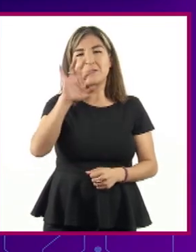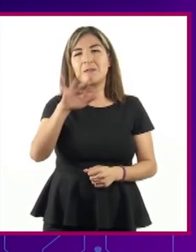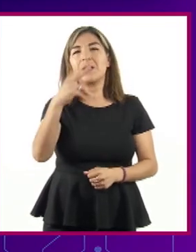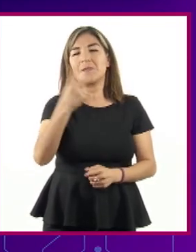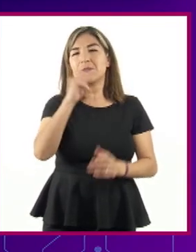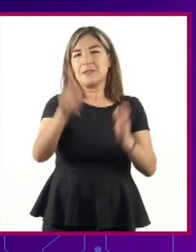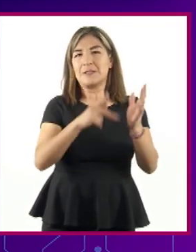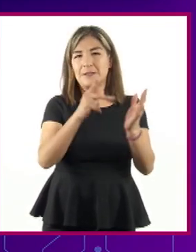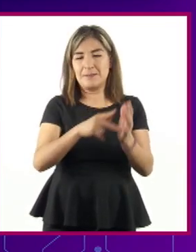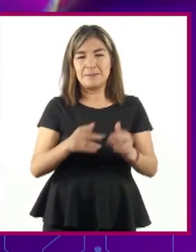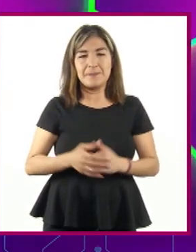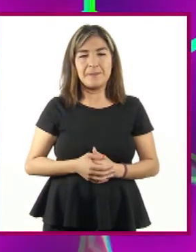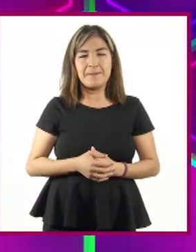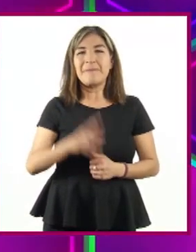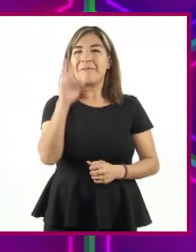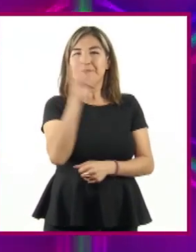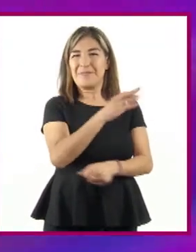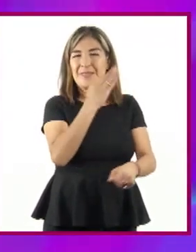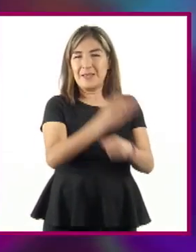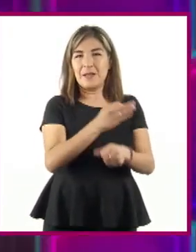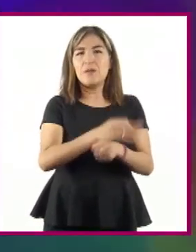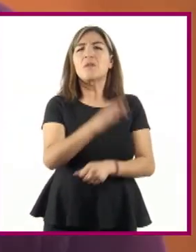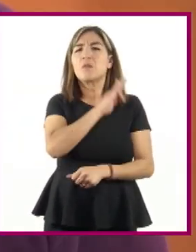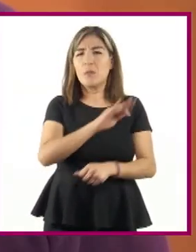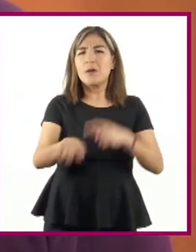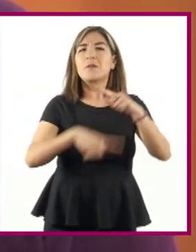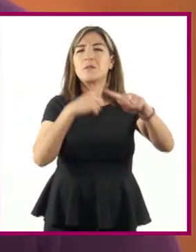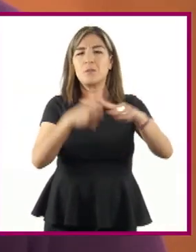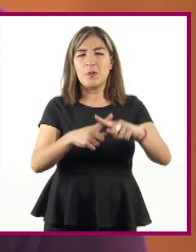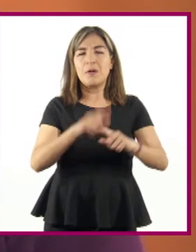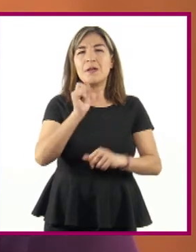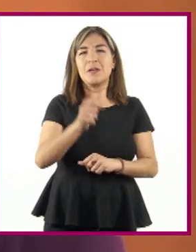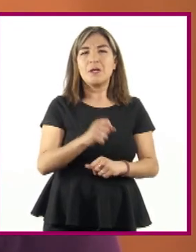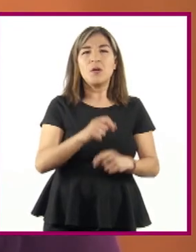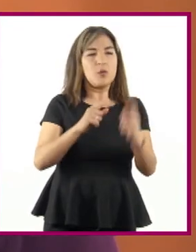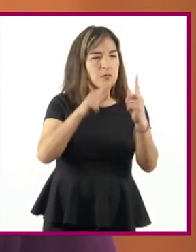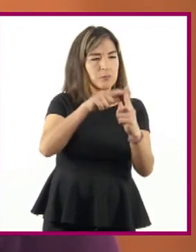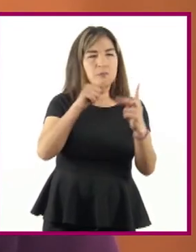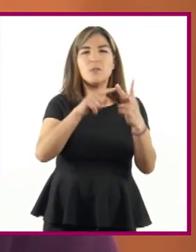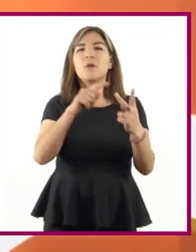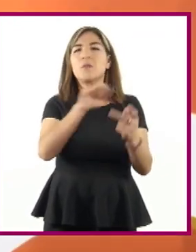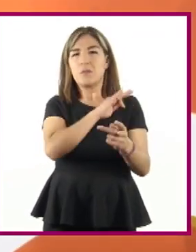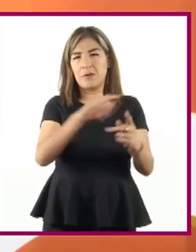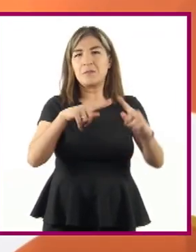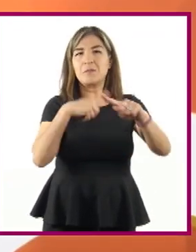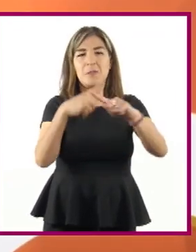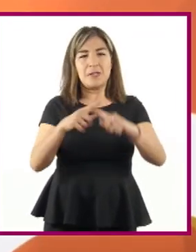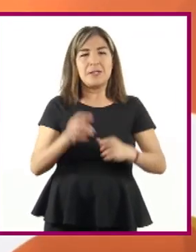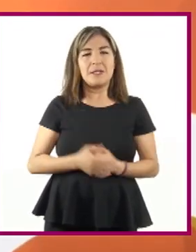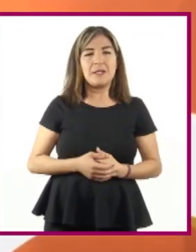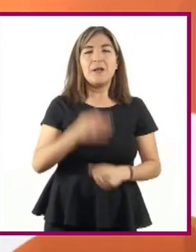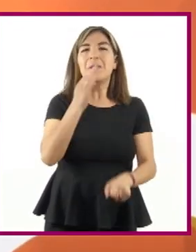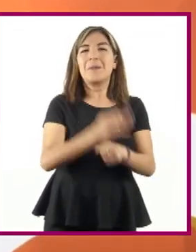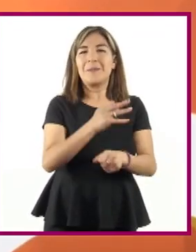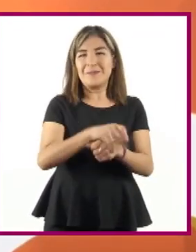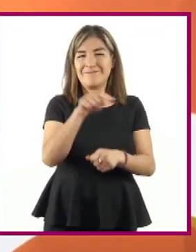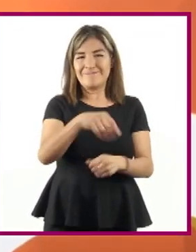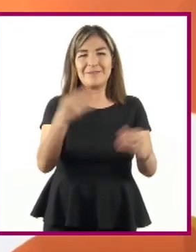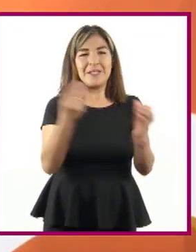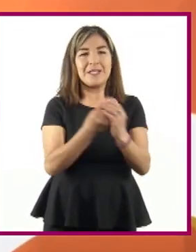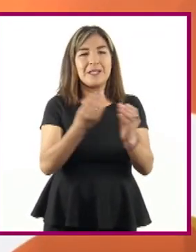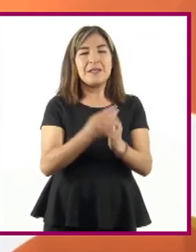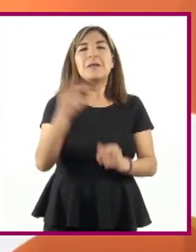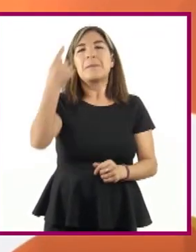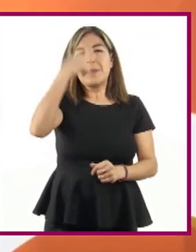kilómetros. Como hemos visto, podemos multiplicar un entero por una fracción mixta. Hemos visto a lo largo de esta sesión